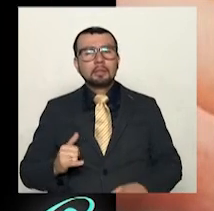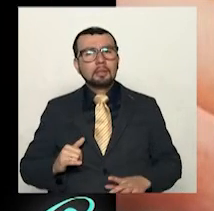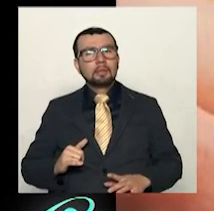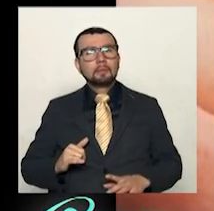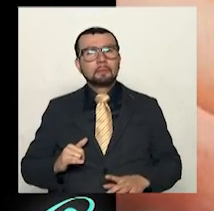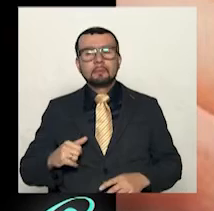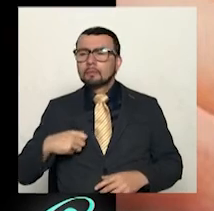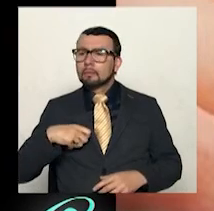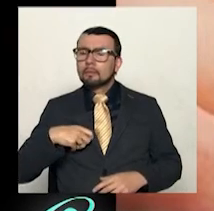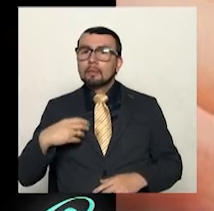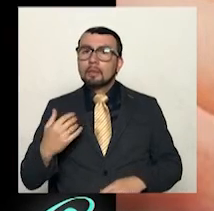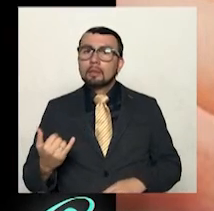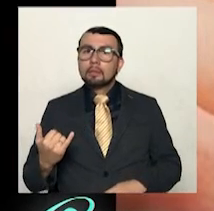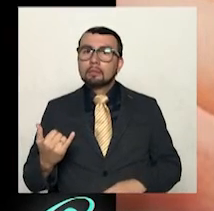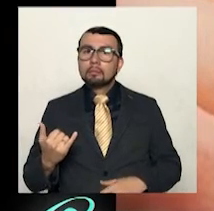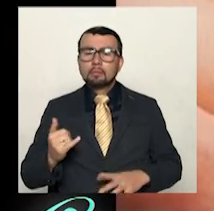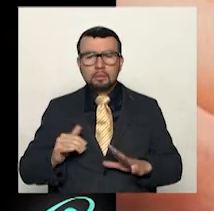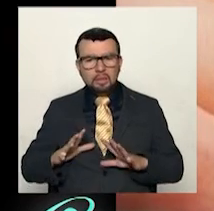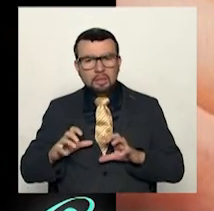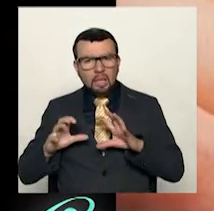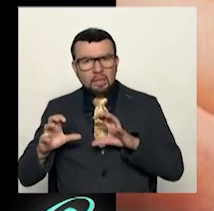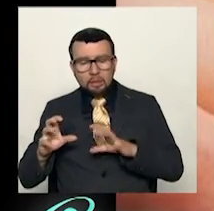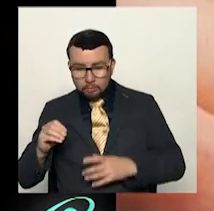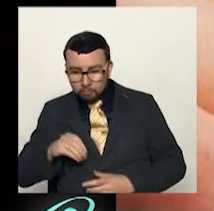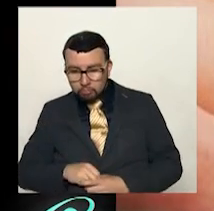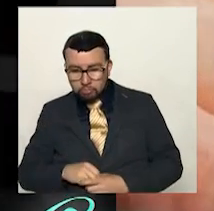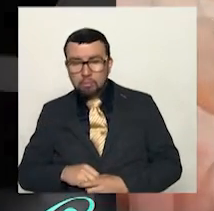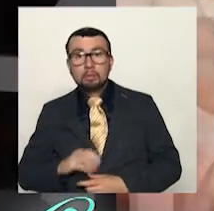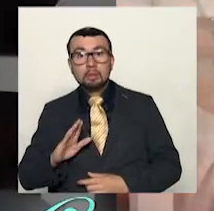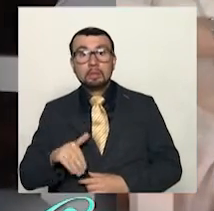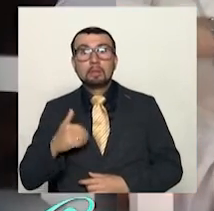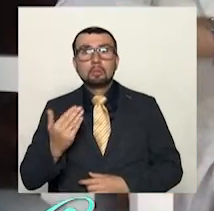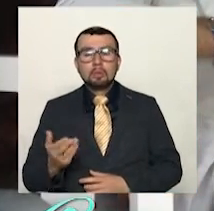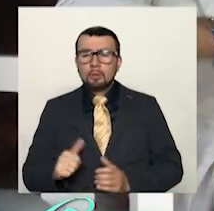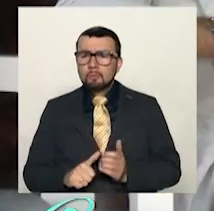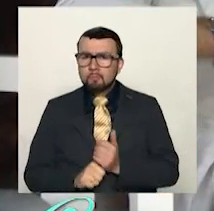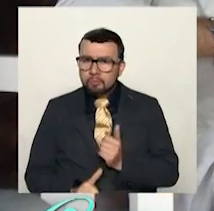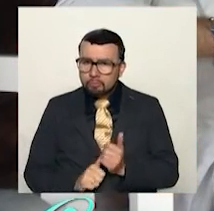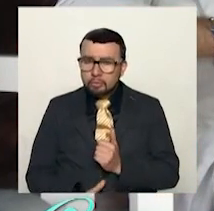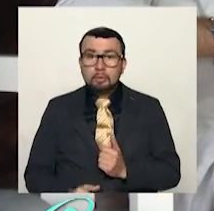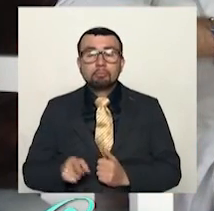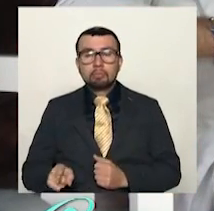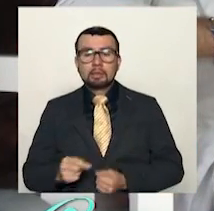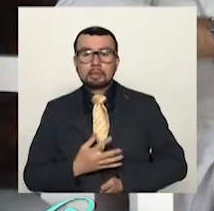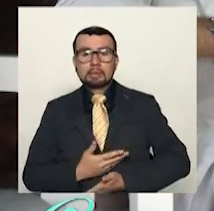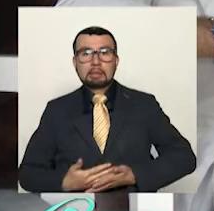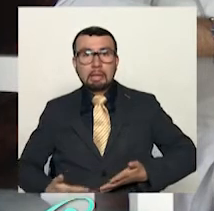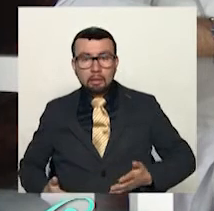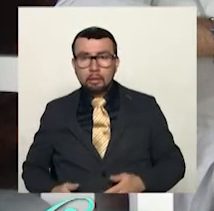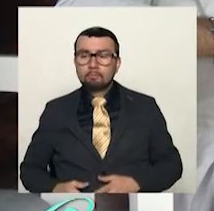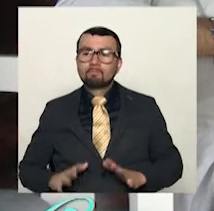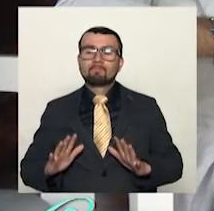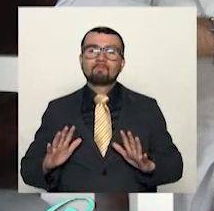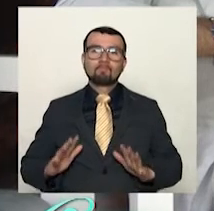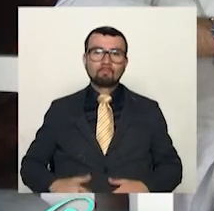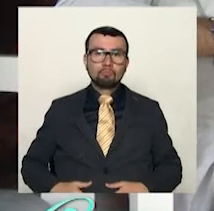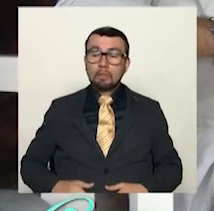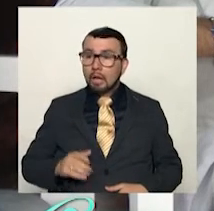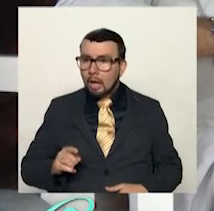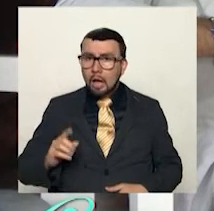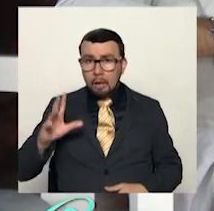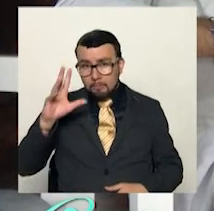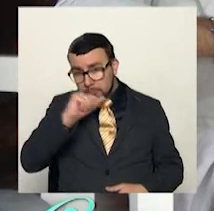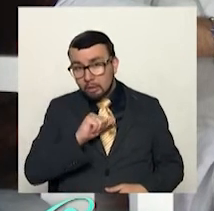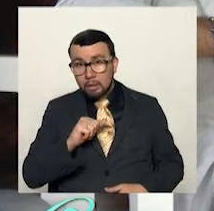él solo se dio cuenta de que tenía cáncer cuando ya empezó a hacer popó con sangre. O sea, ¿tiene usted que esperar a que haga materia fecal con sangre para que se dé cuenta que tiene un